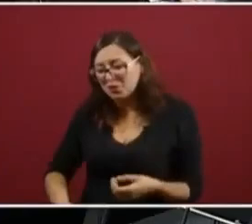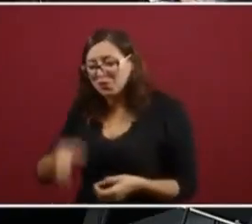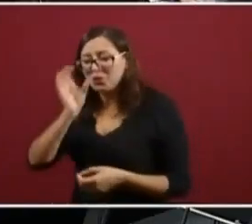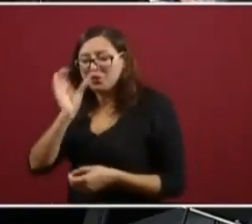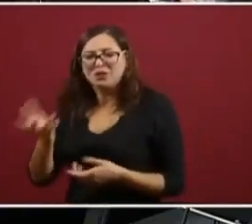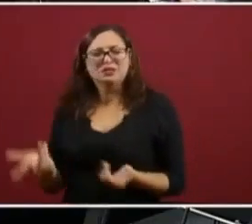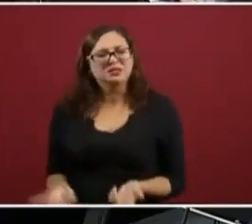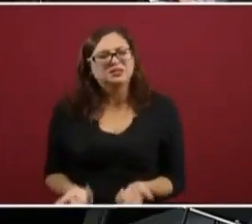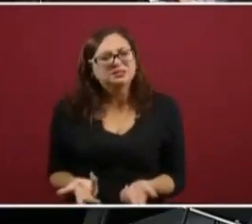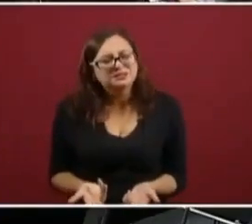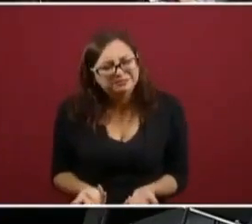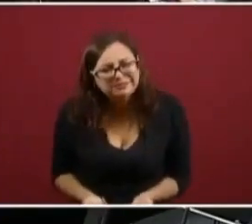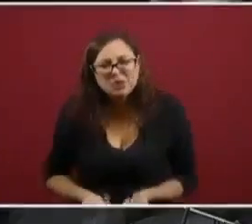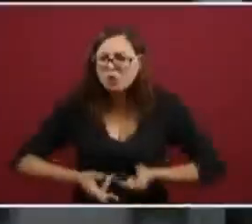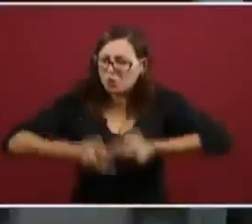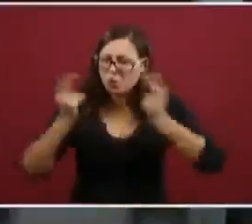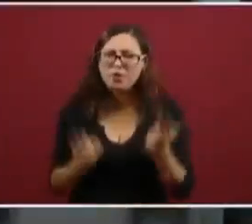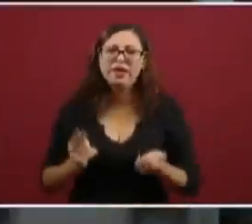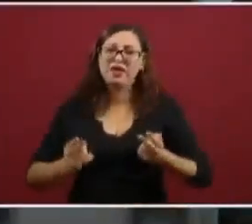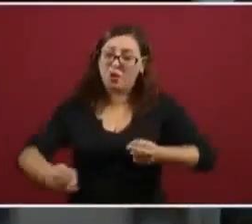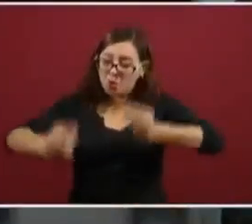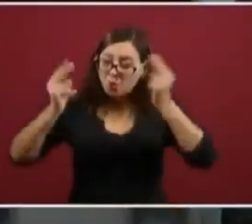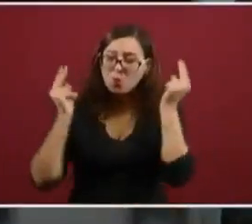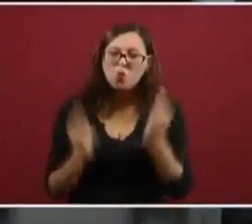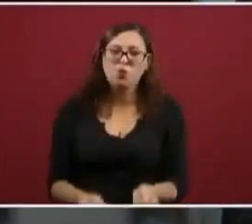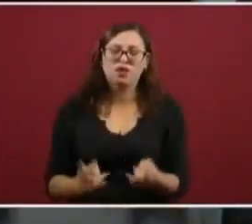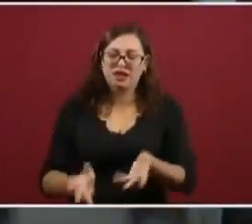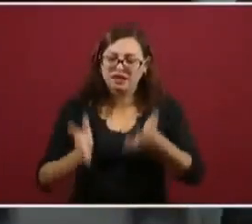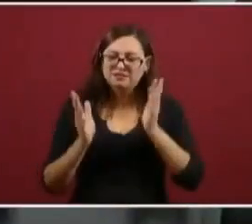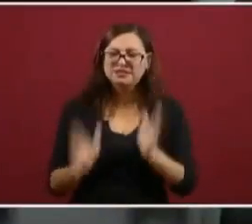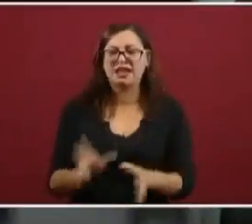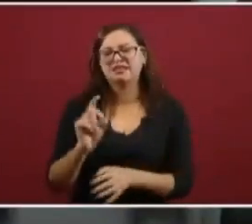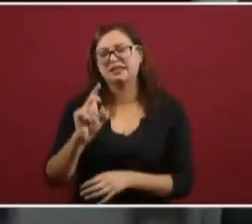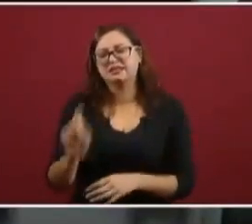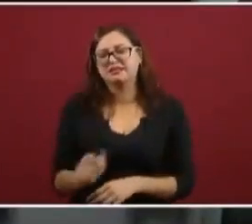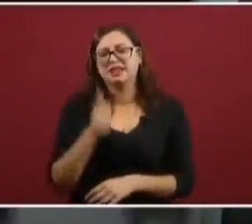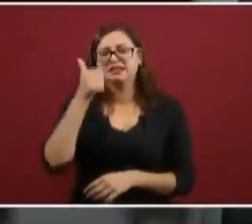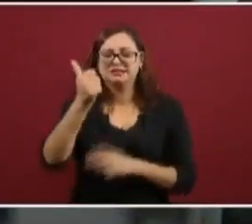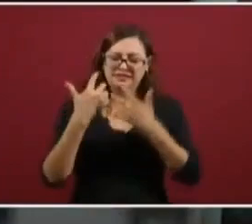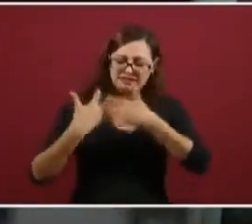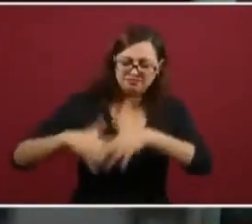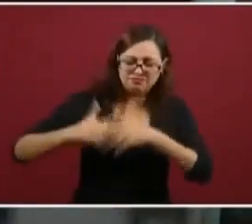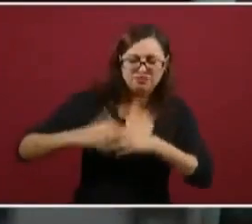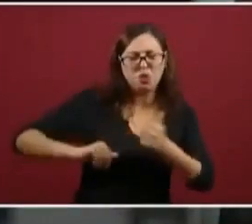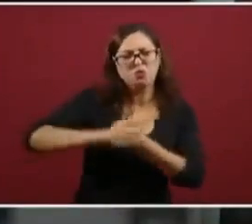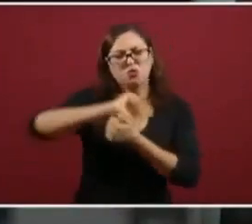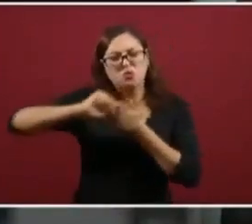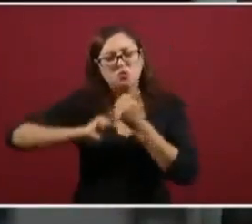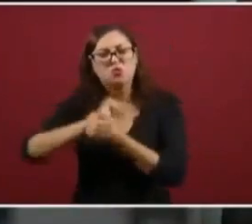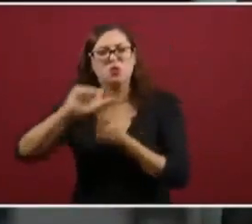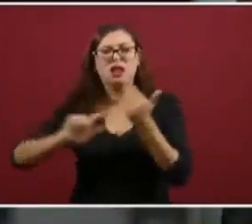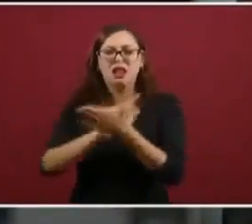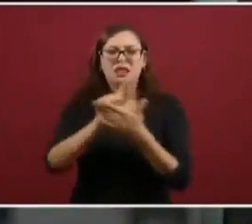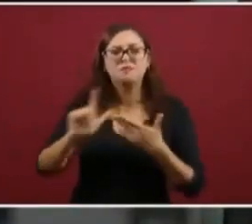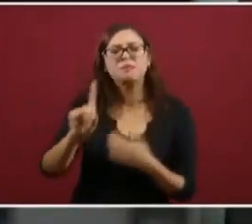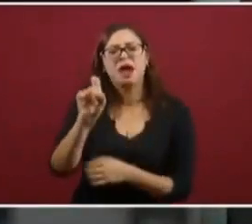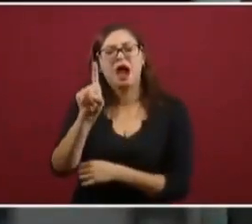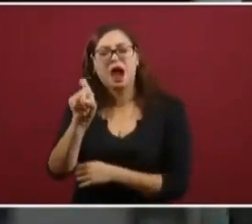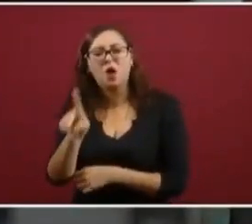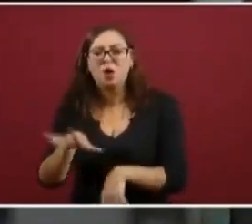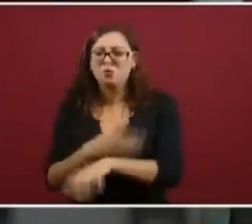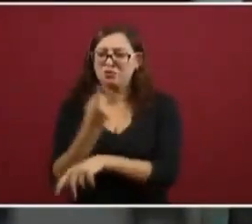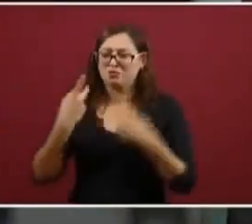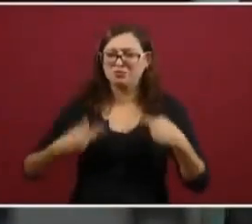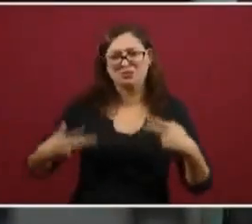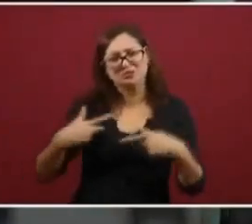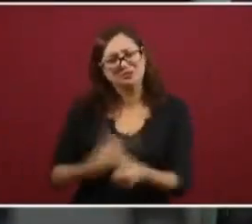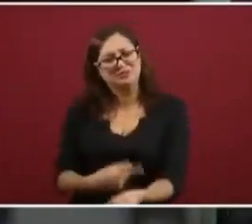urgente así urgente que se instalen esas 36 plantas potabilizadoras de agua en los pozos contaminados porque la gente se está